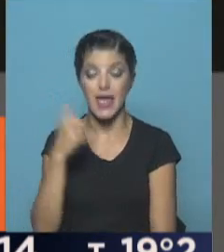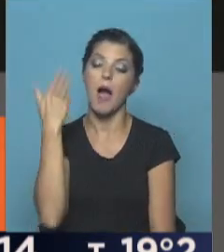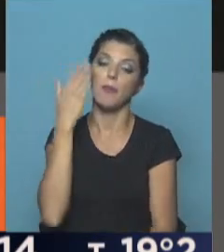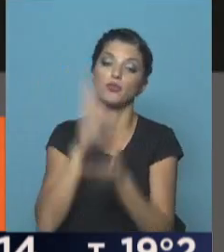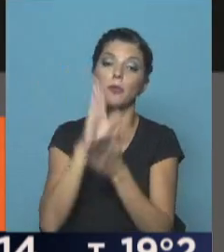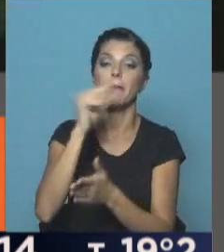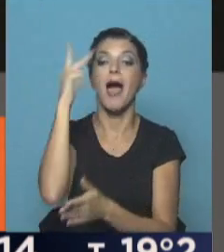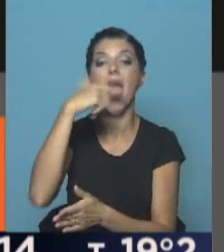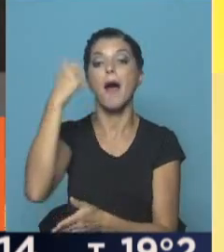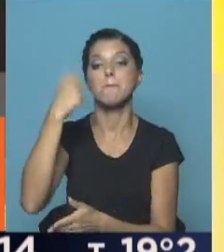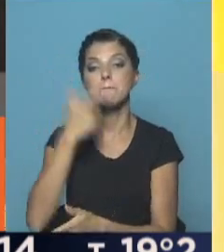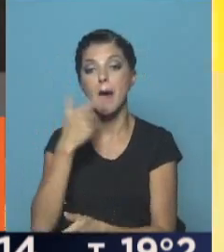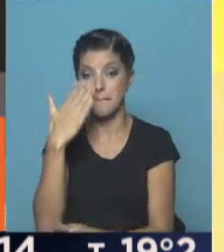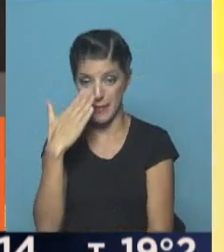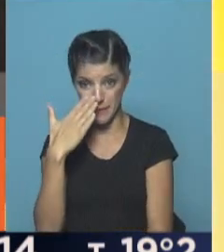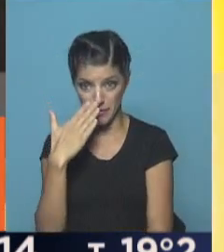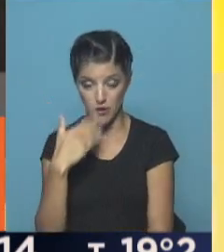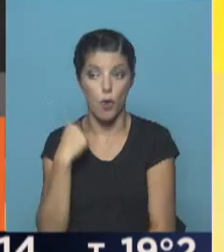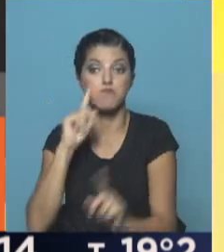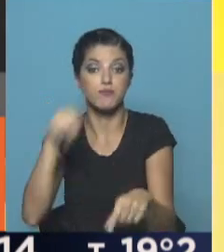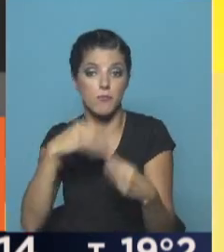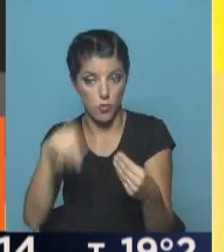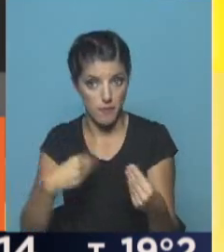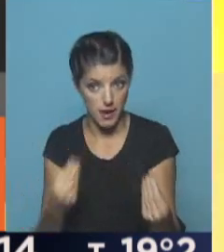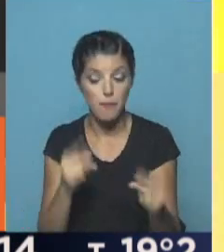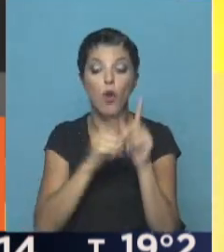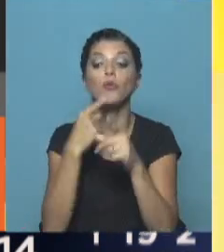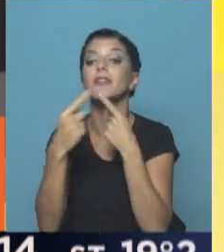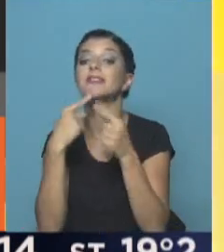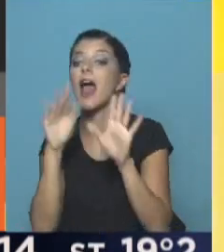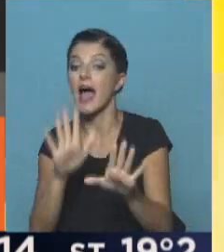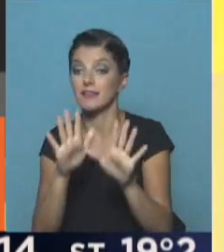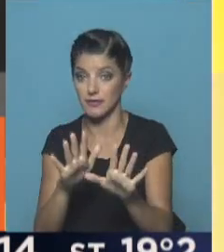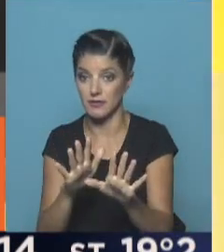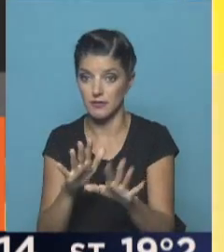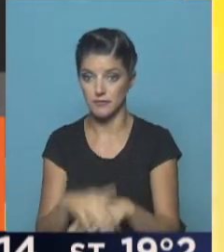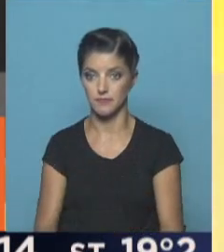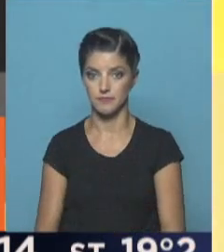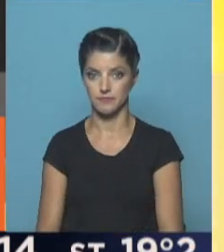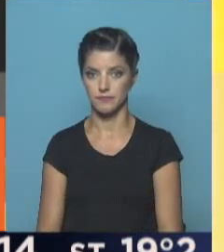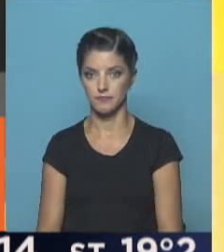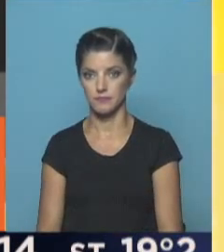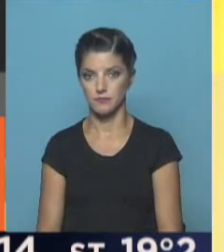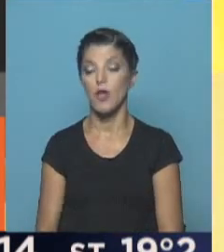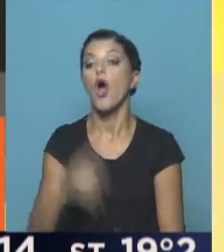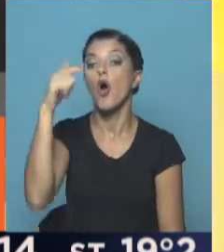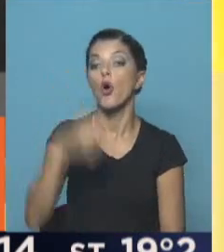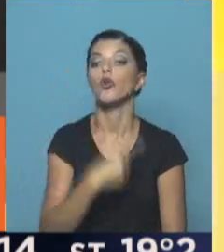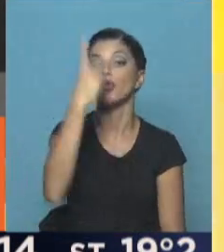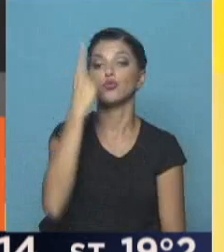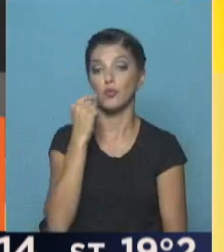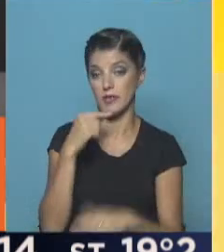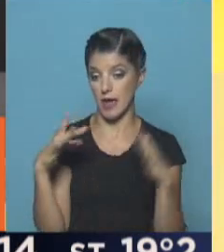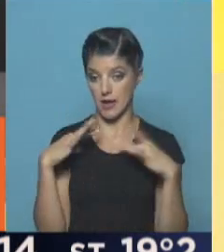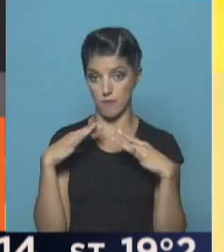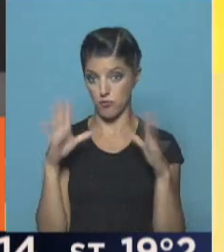cuál es el origen, pero frente a esta difusión, esta difusión que se da hoy, que es jornada de descanso previa